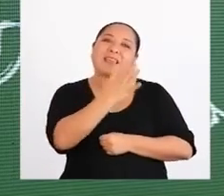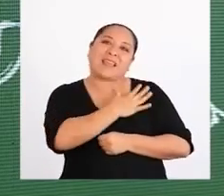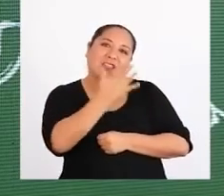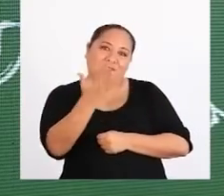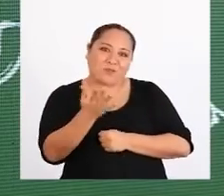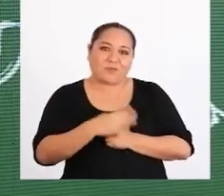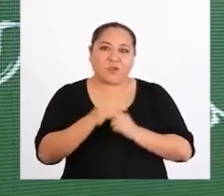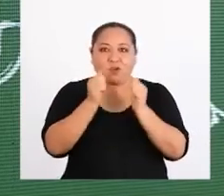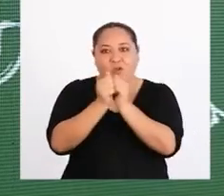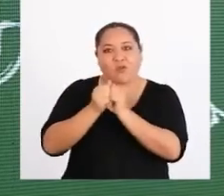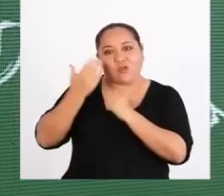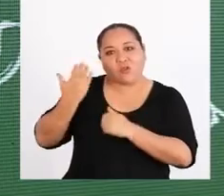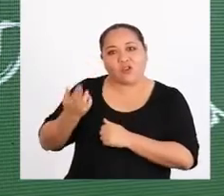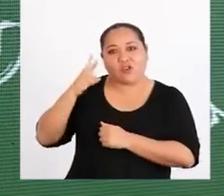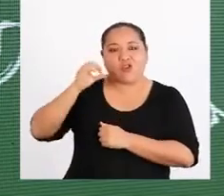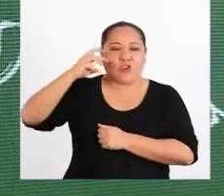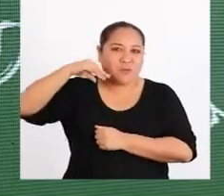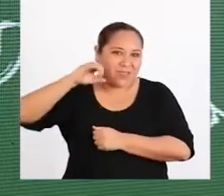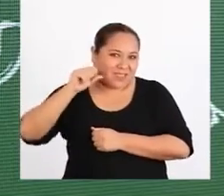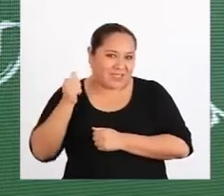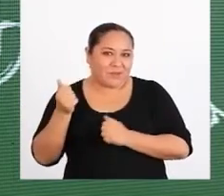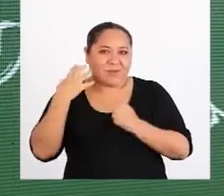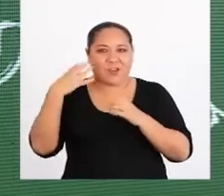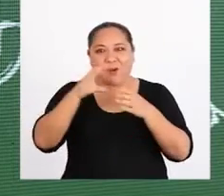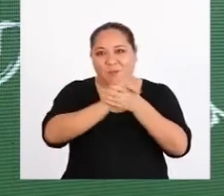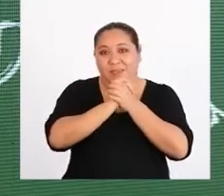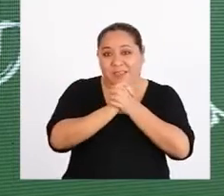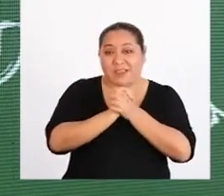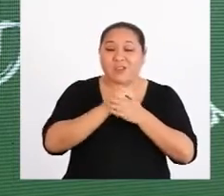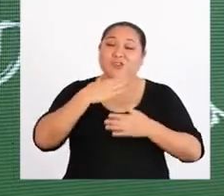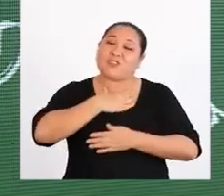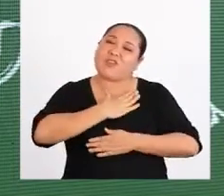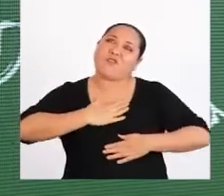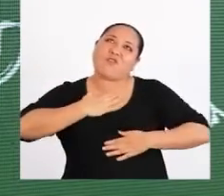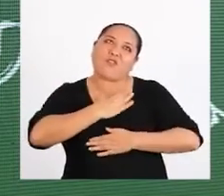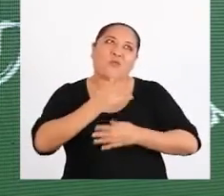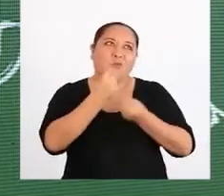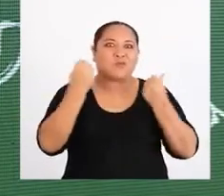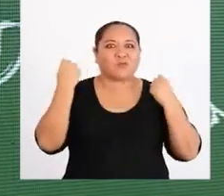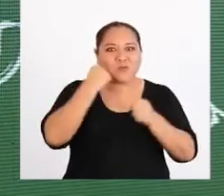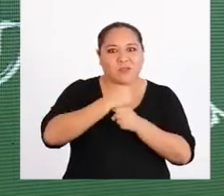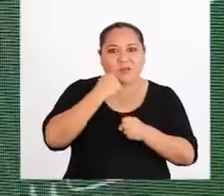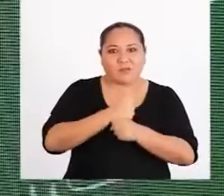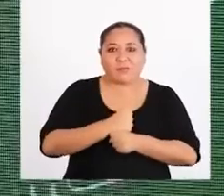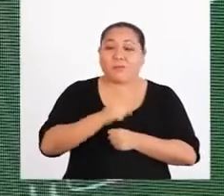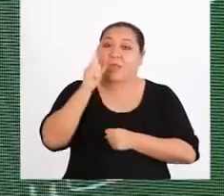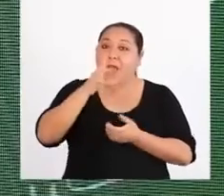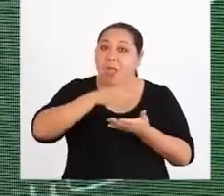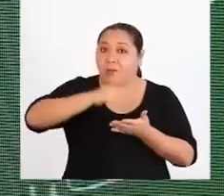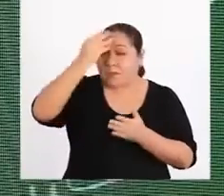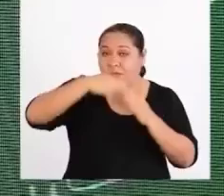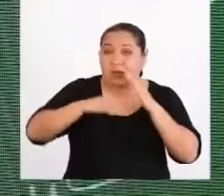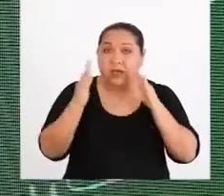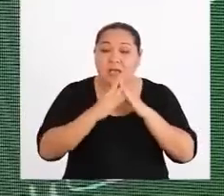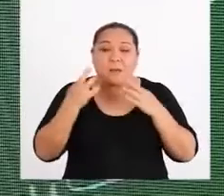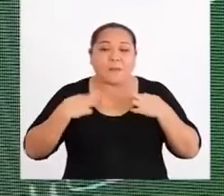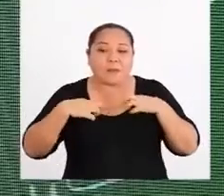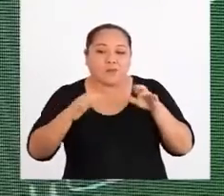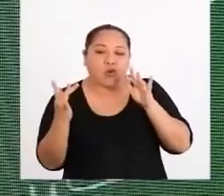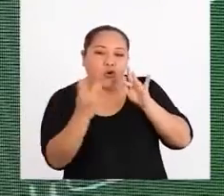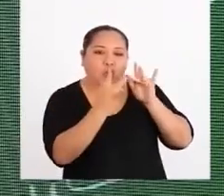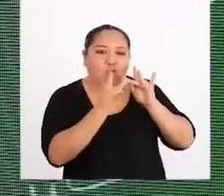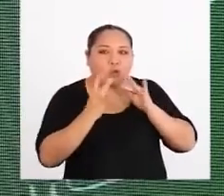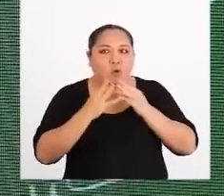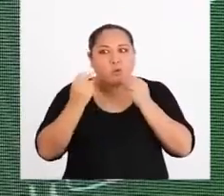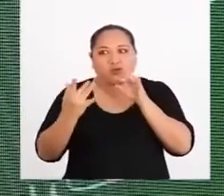de secundaria, junto con Romina, mi compañera, y disfruto mucho mi trabajo. Aprendo en Casa me permite